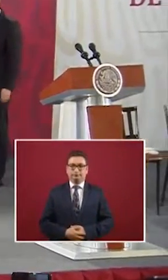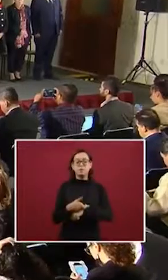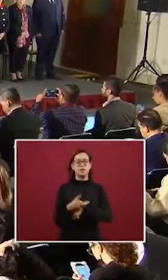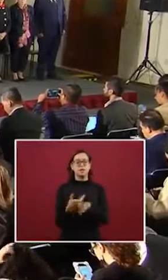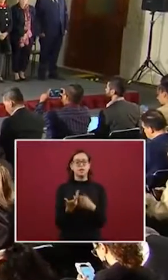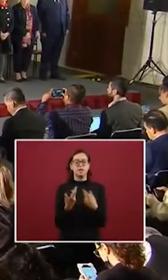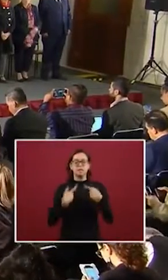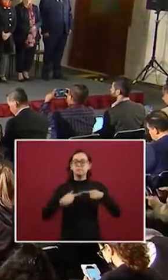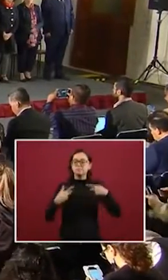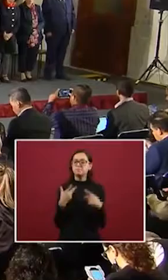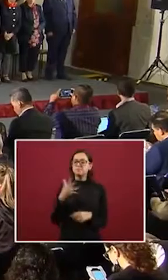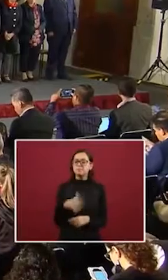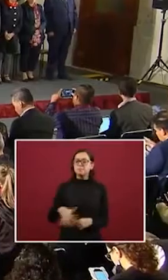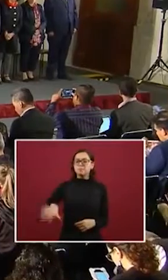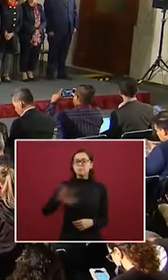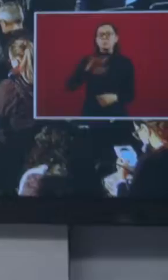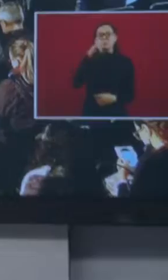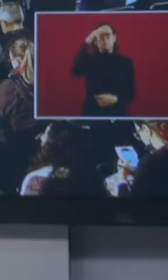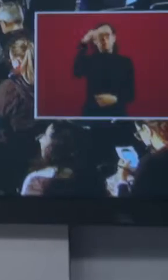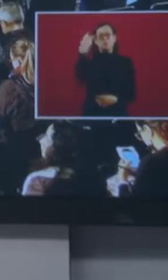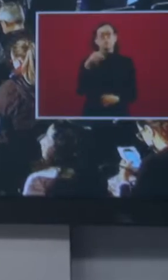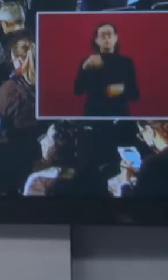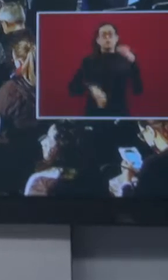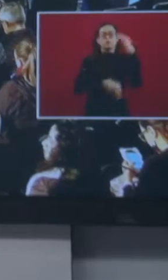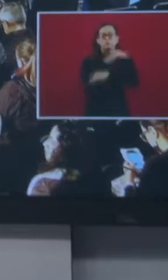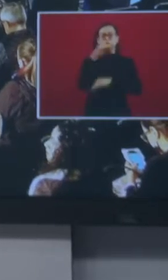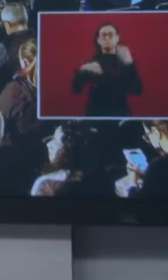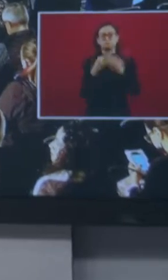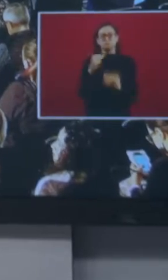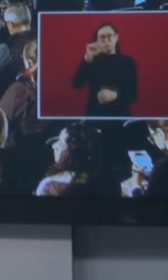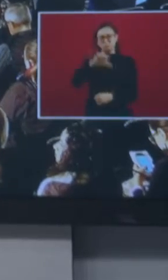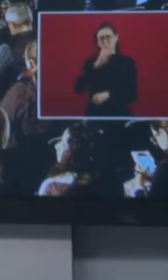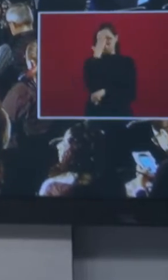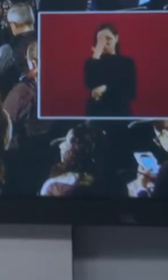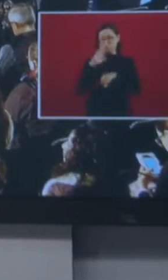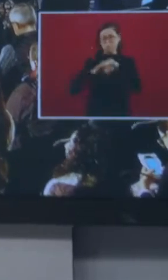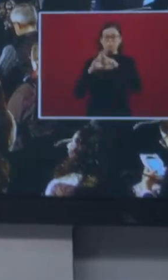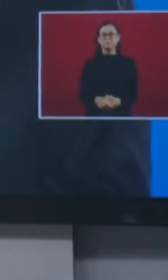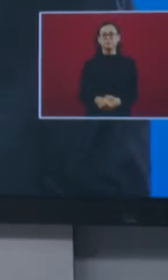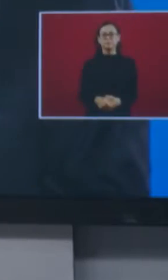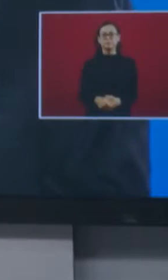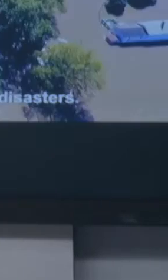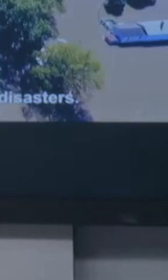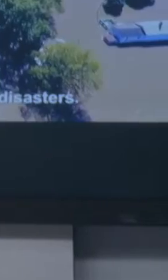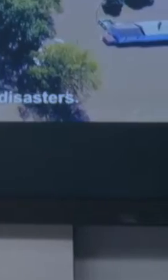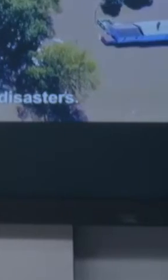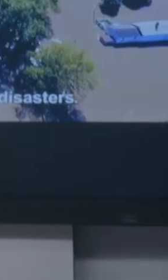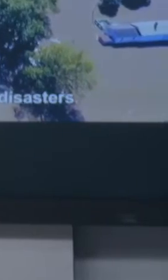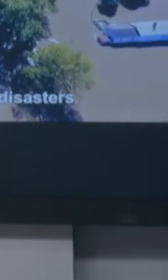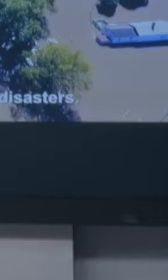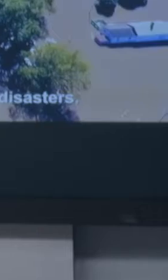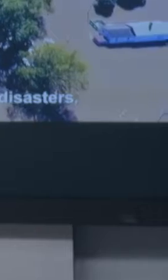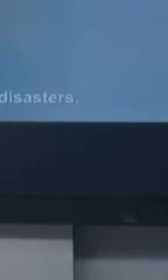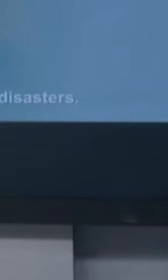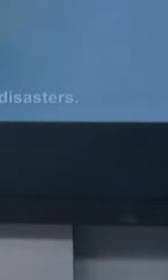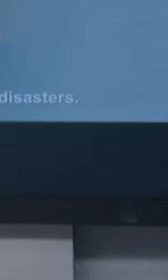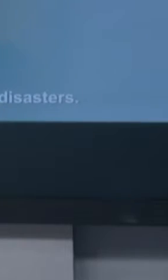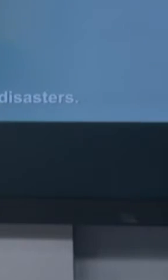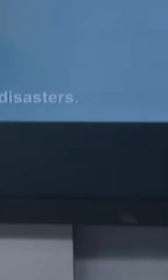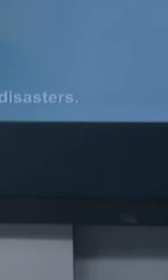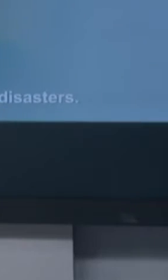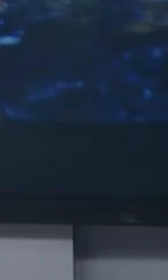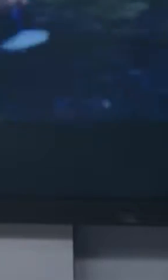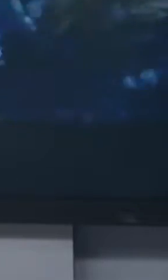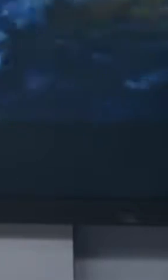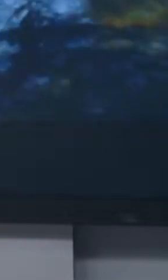Nos da muchísimo gusto que lo den a conocer y gracias por platicar con nosotros también esta tarde. No, al contrario, y sobre todo este premio es precisamente para